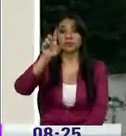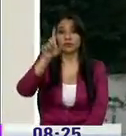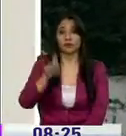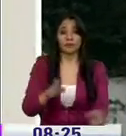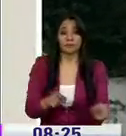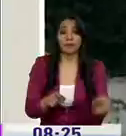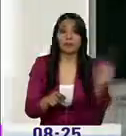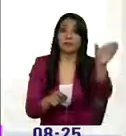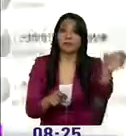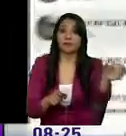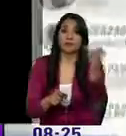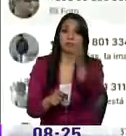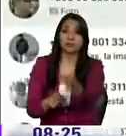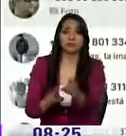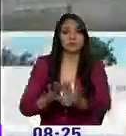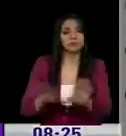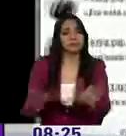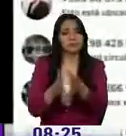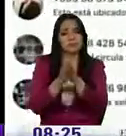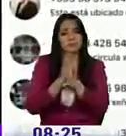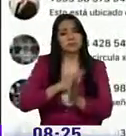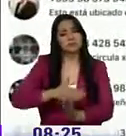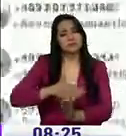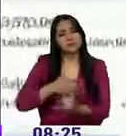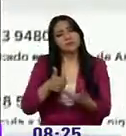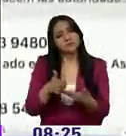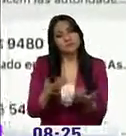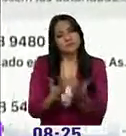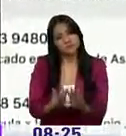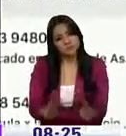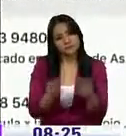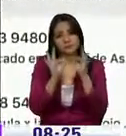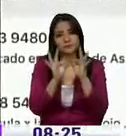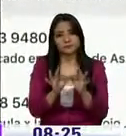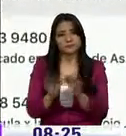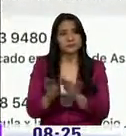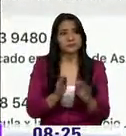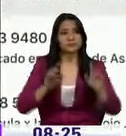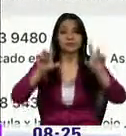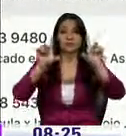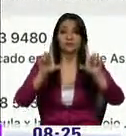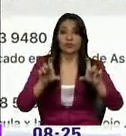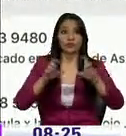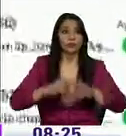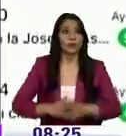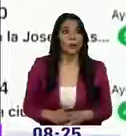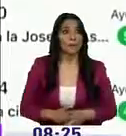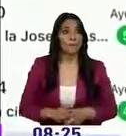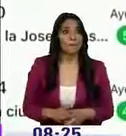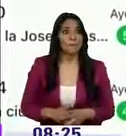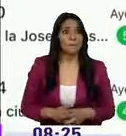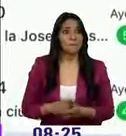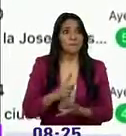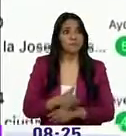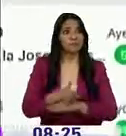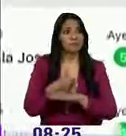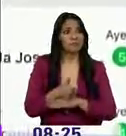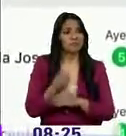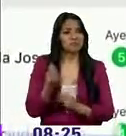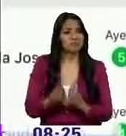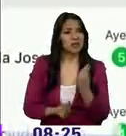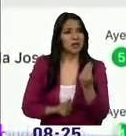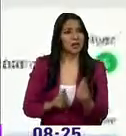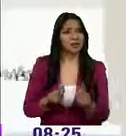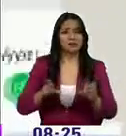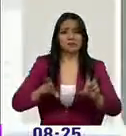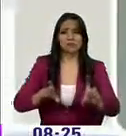se han llevado. Sean por favor tan amables de arreglarlo. Y esta foto es fuera de todo, dice, ¿qué van a hacer las autoridades? Tiene